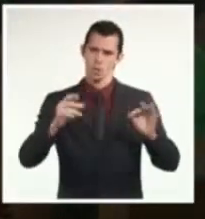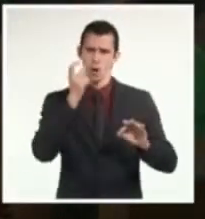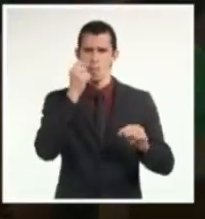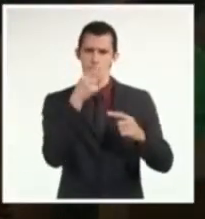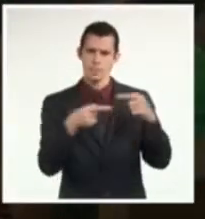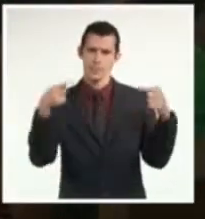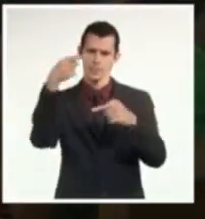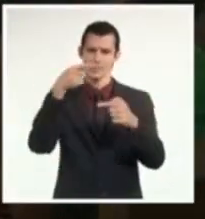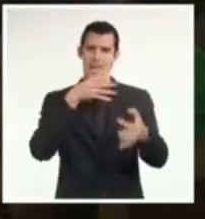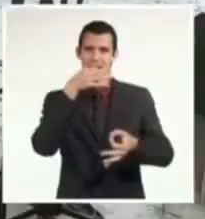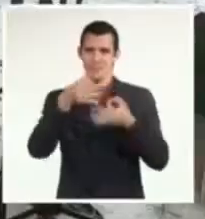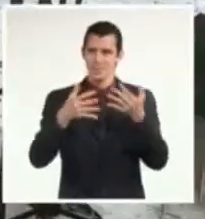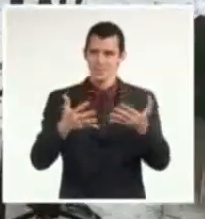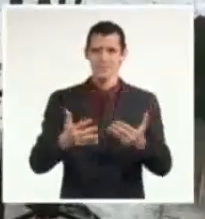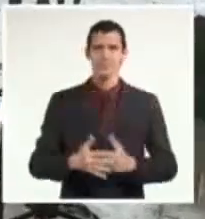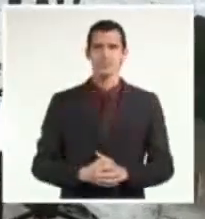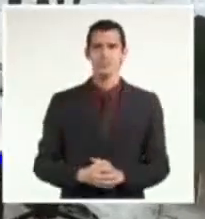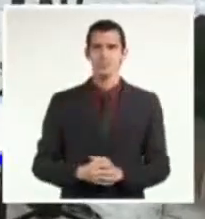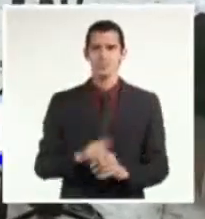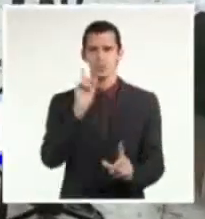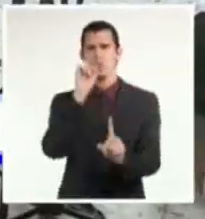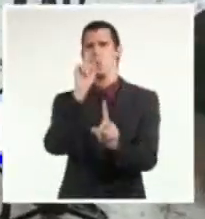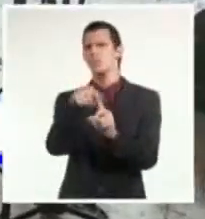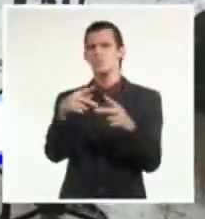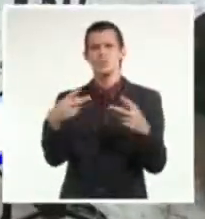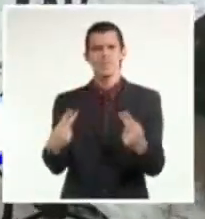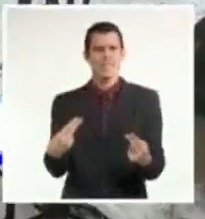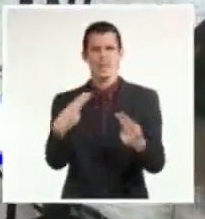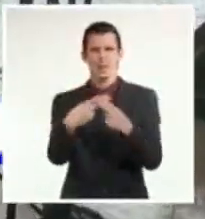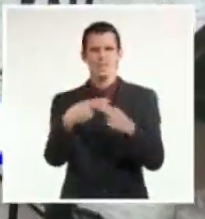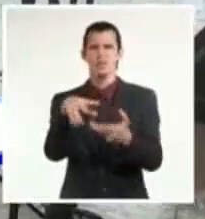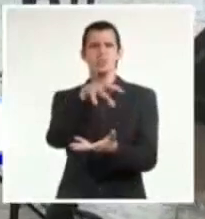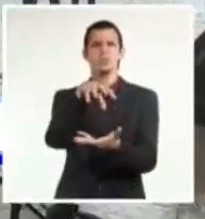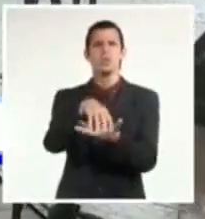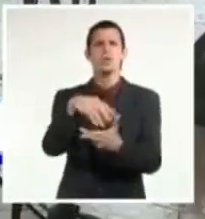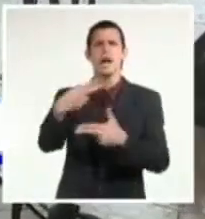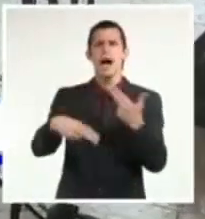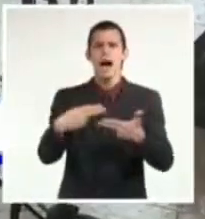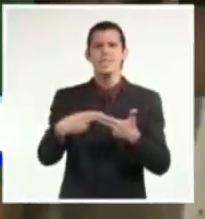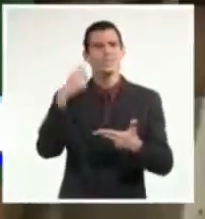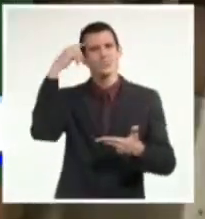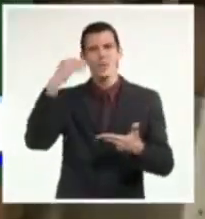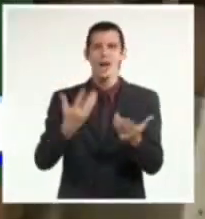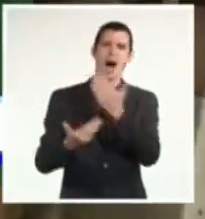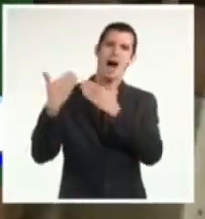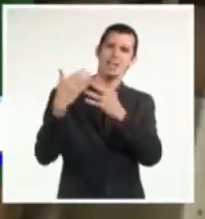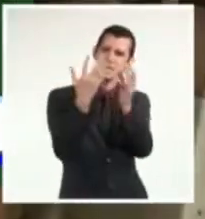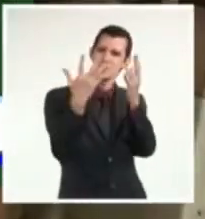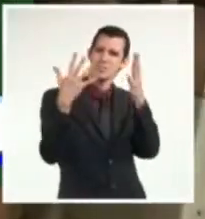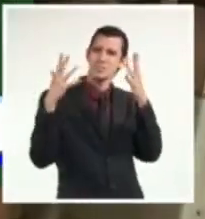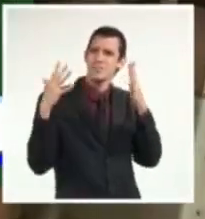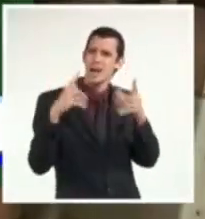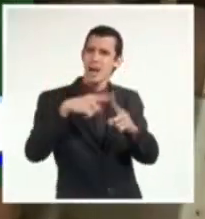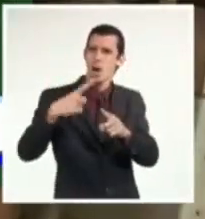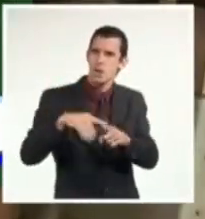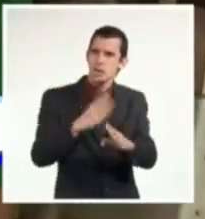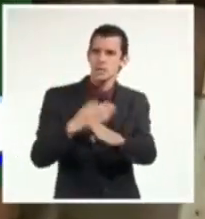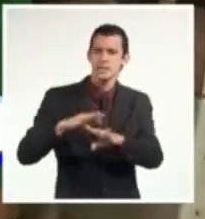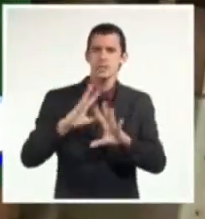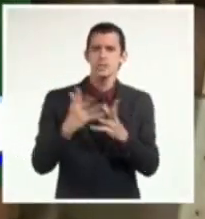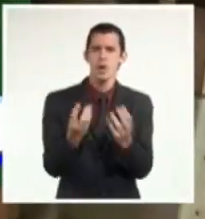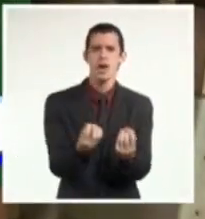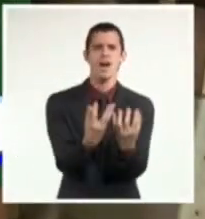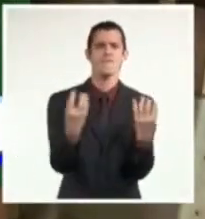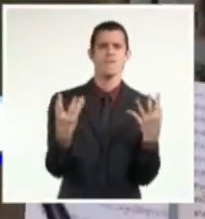Conocer sobre la realidad cubana y estadounidense, incorporar herramientas para transformar procesos y visibilizar el quehacer de la mayor de las Antillas